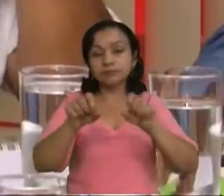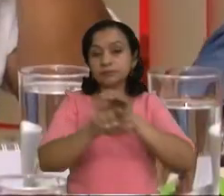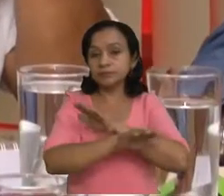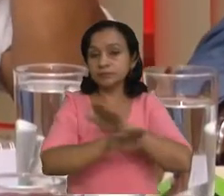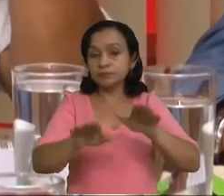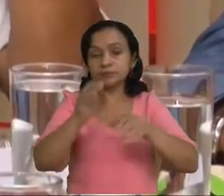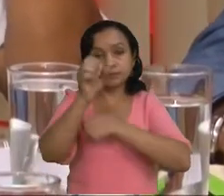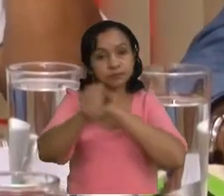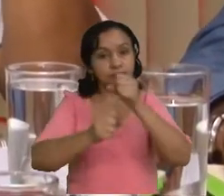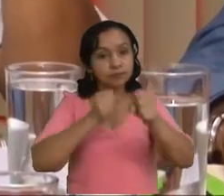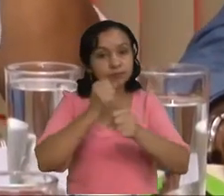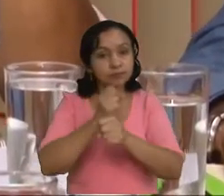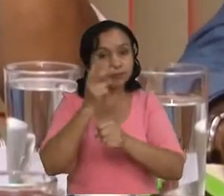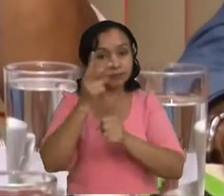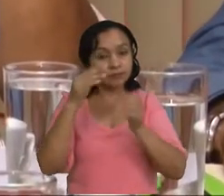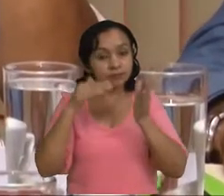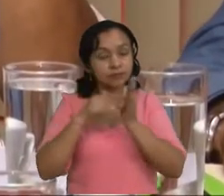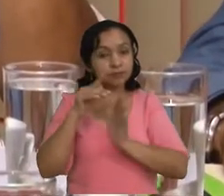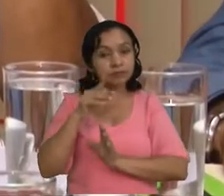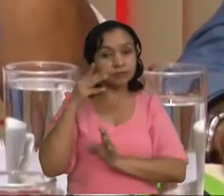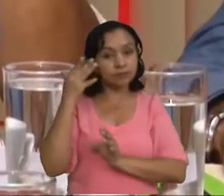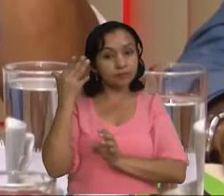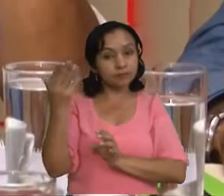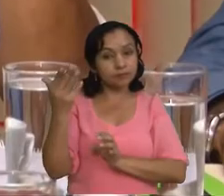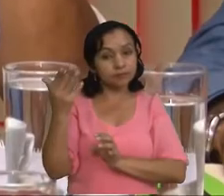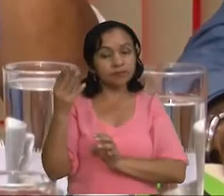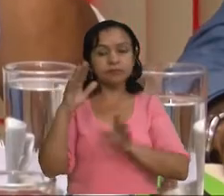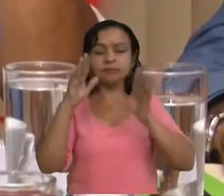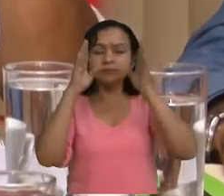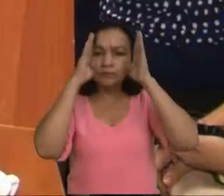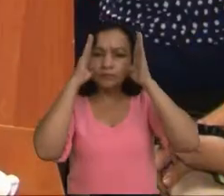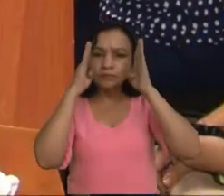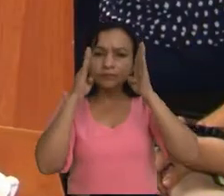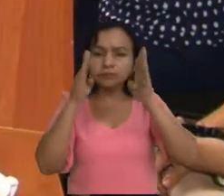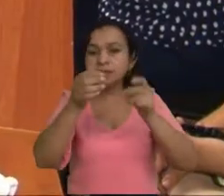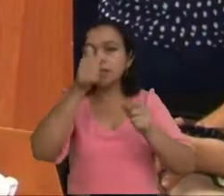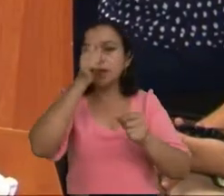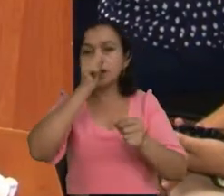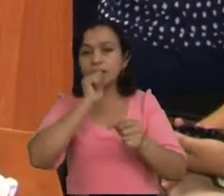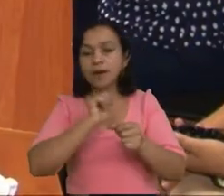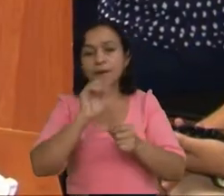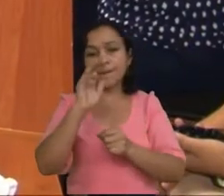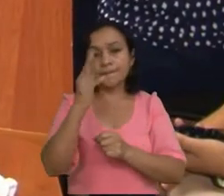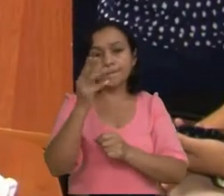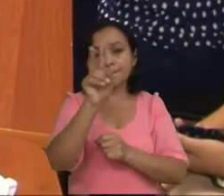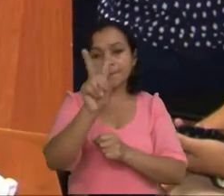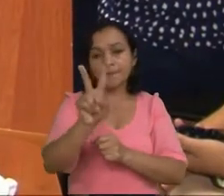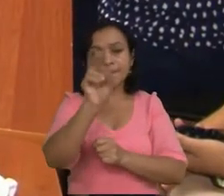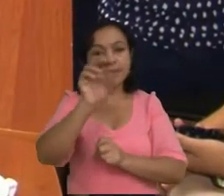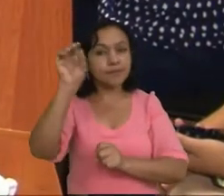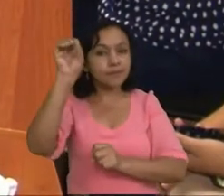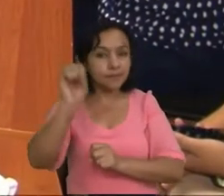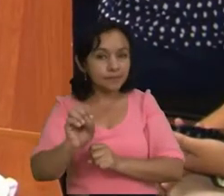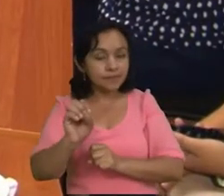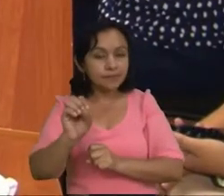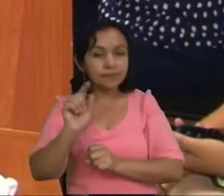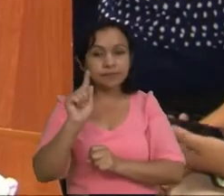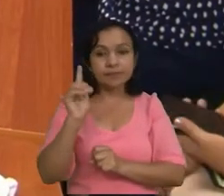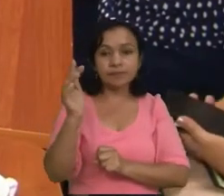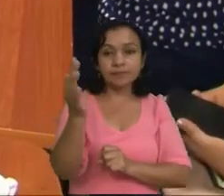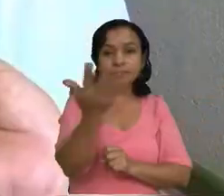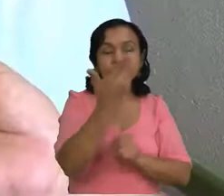el año 2019 con una cobertura de agua potable del 92%. Esto para nosotros